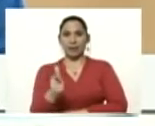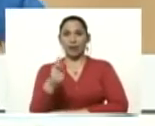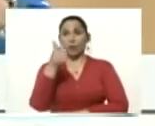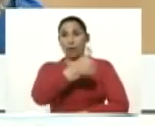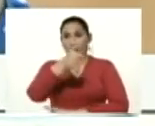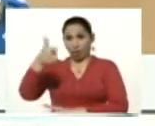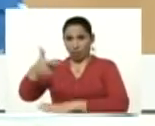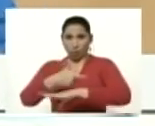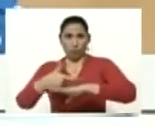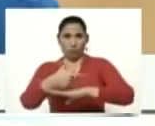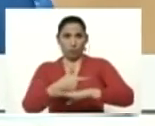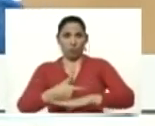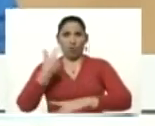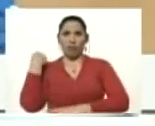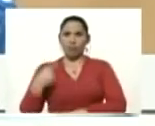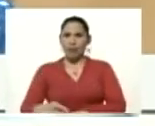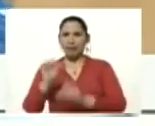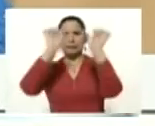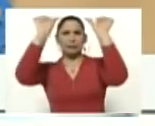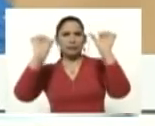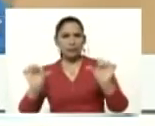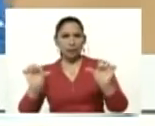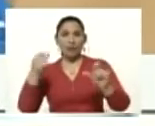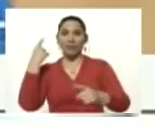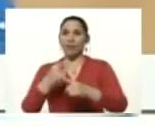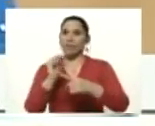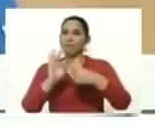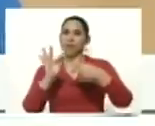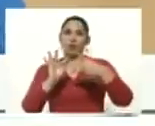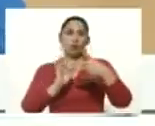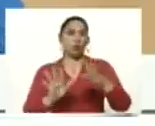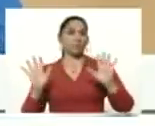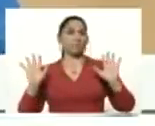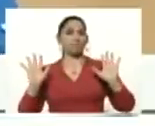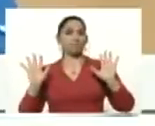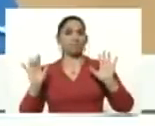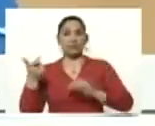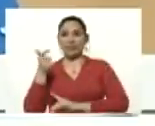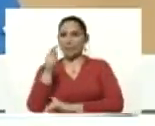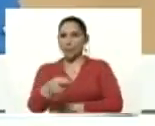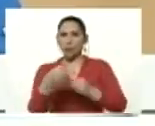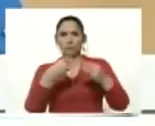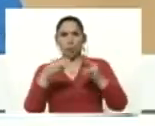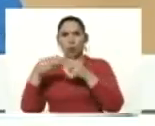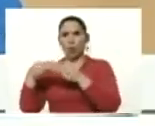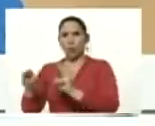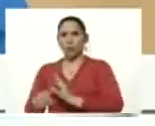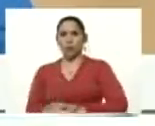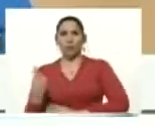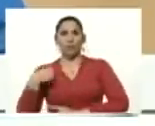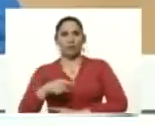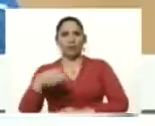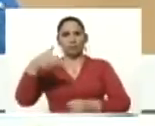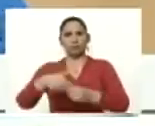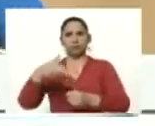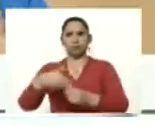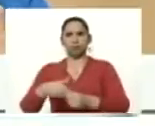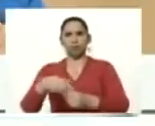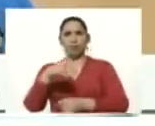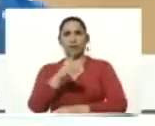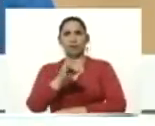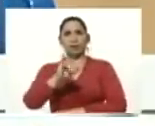sistema. Cada uno de ustedes tiene su sistema y debe funcionar. El transporte público tendrá la gasolina y el